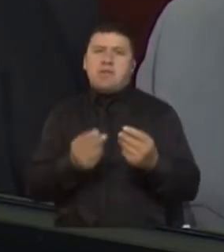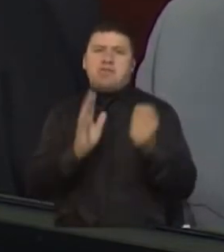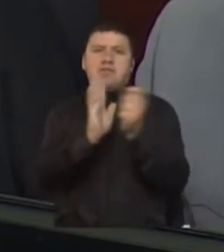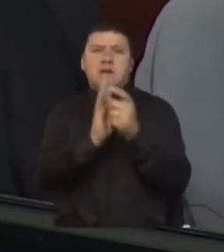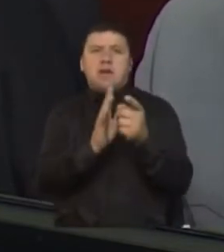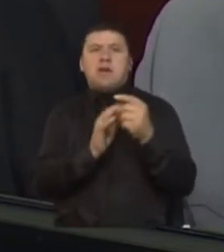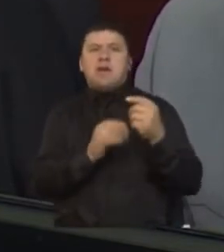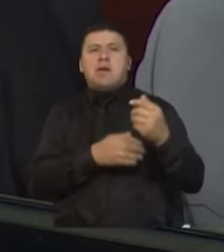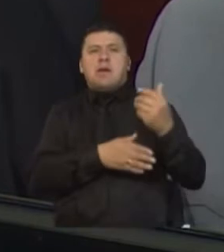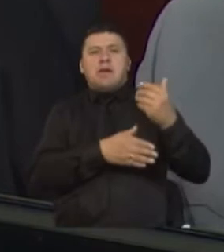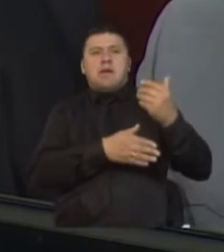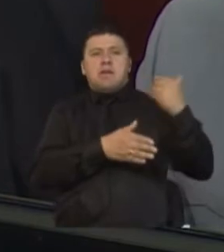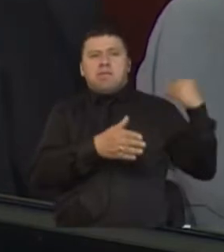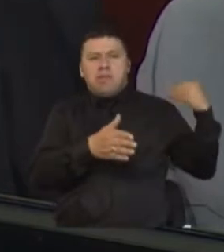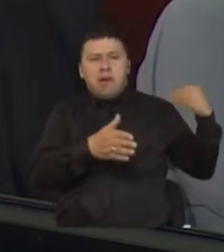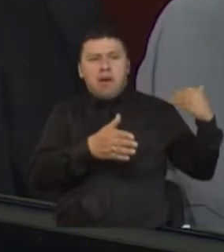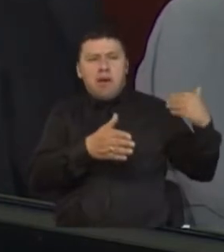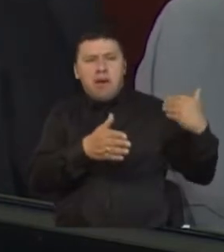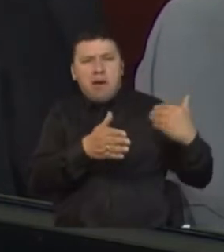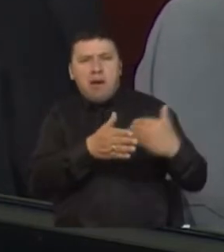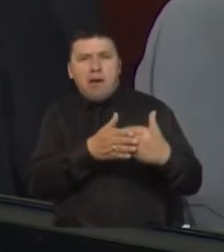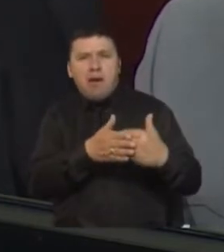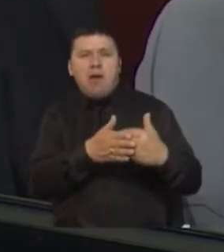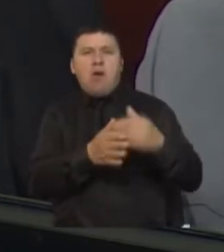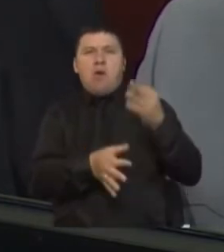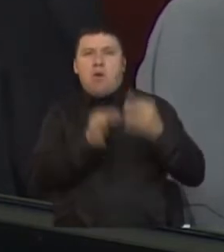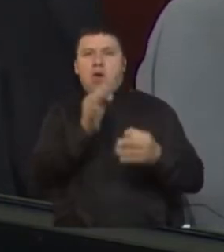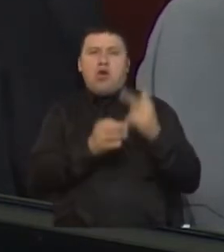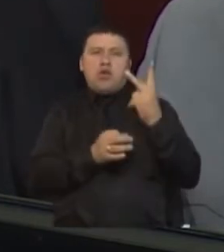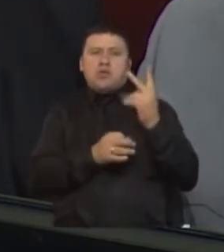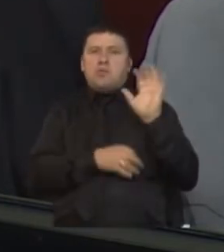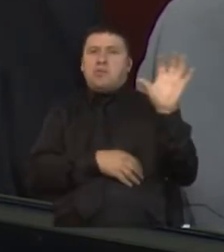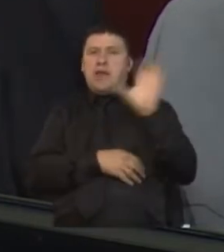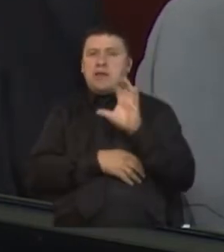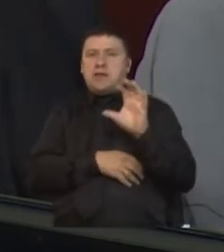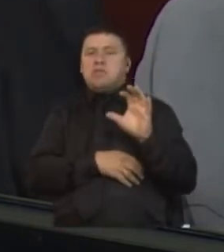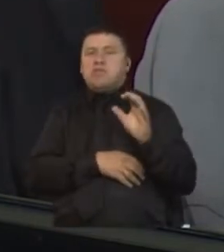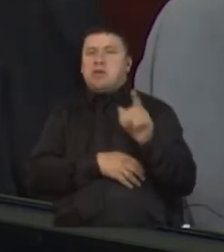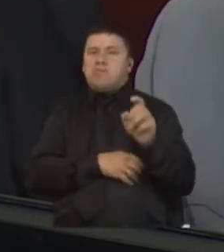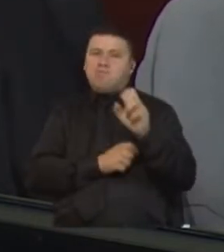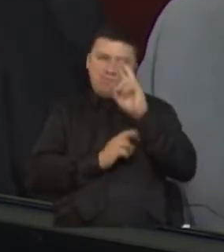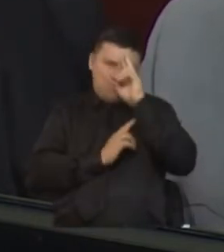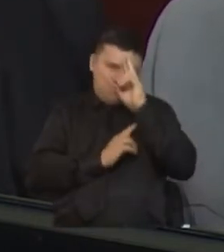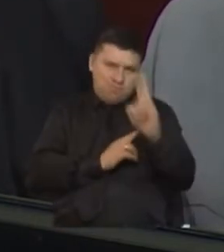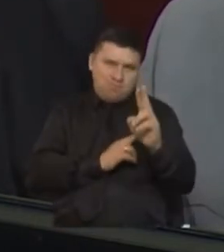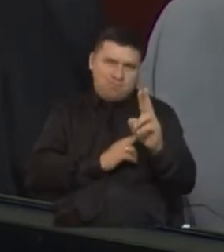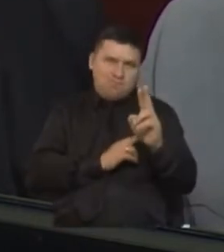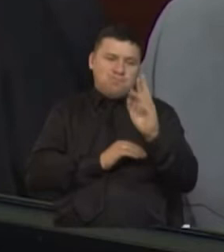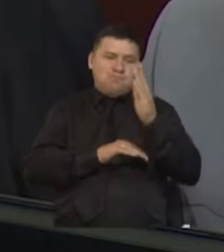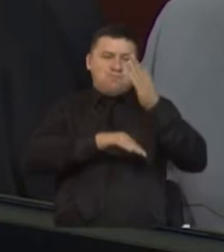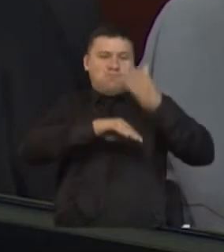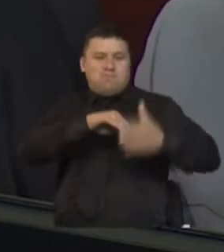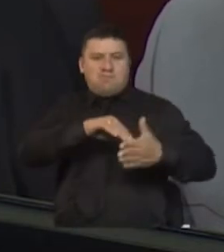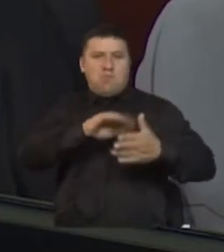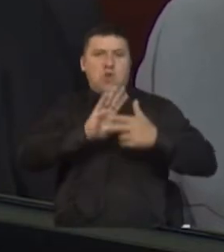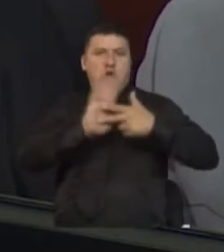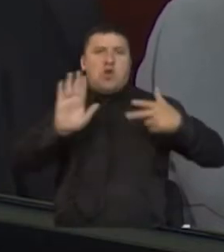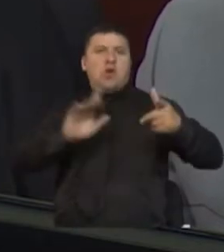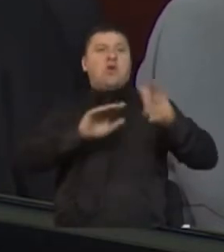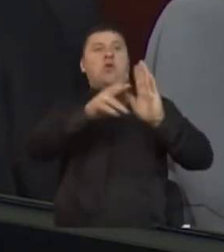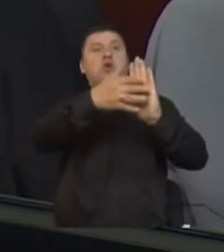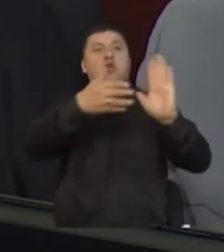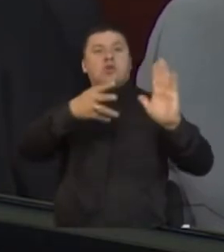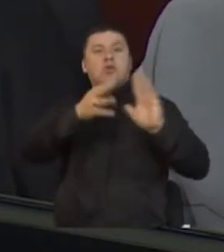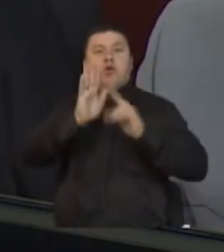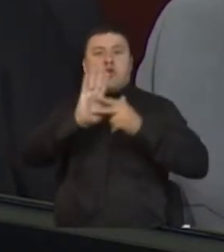mecanismos tradicionales en materia penal entre ambas naciones, respetando los límites constitucionales